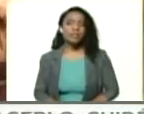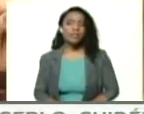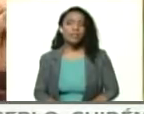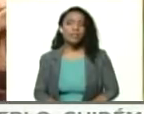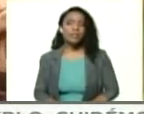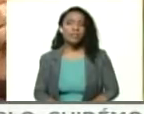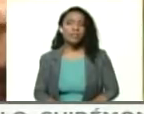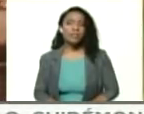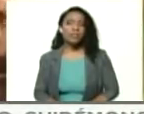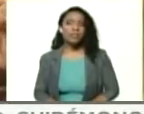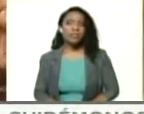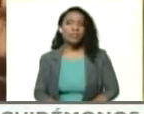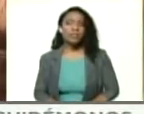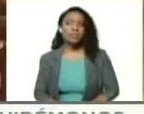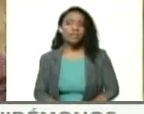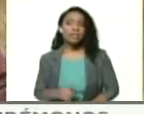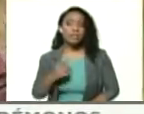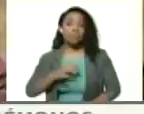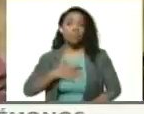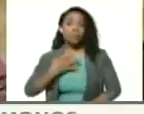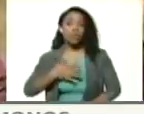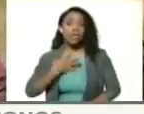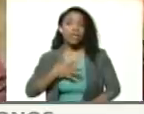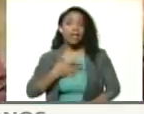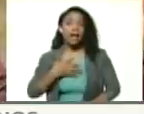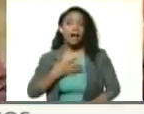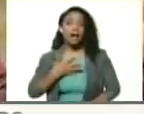vestigios coloniales era, se podía,